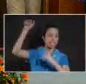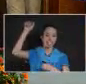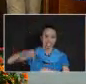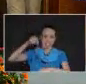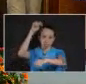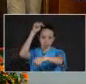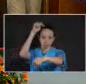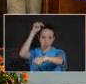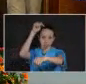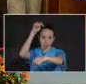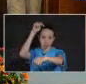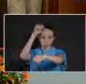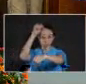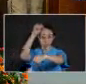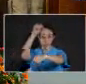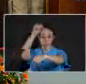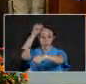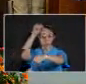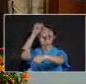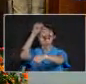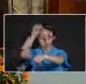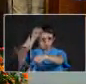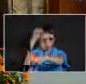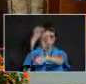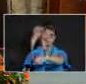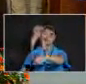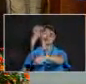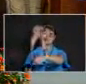momento? Ah, pues.